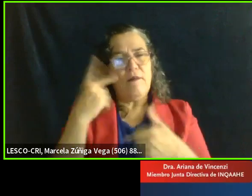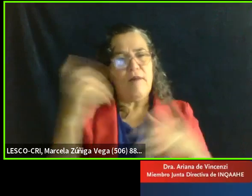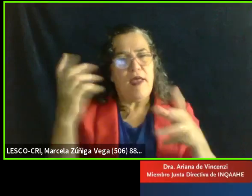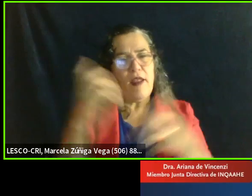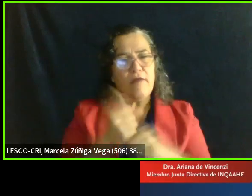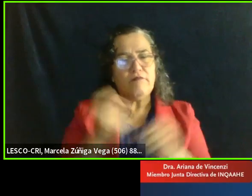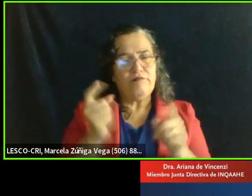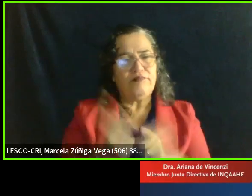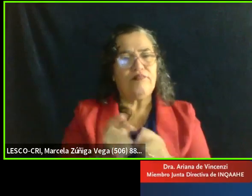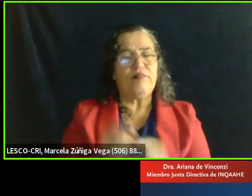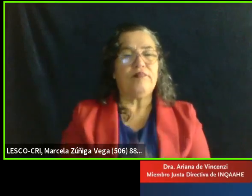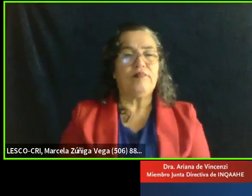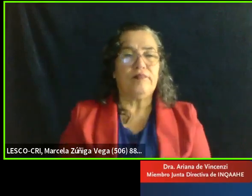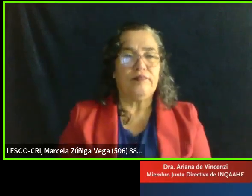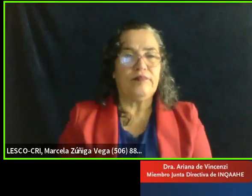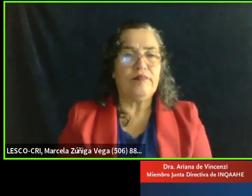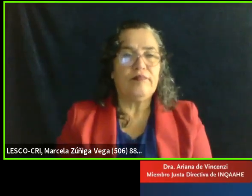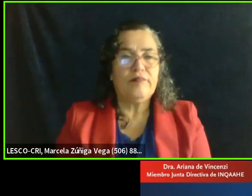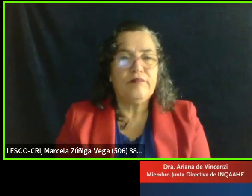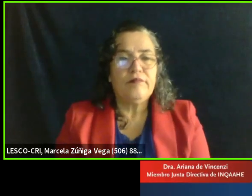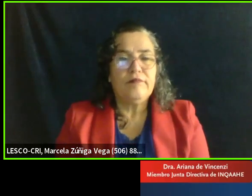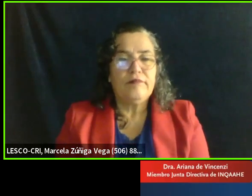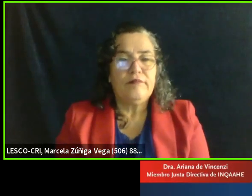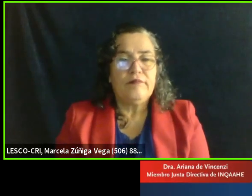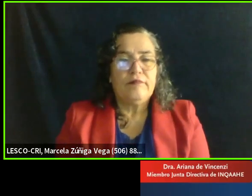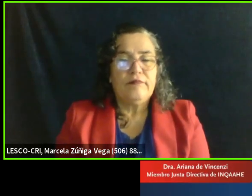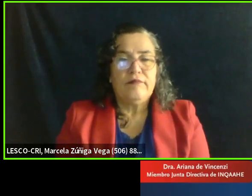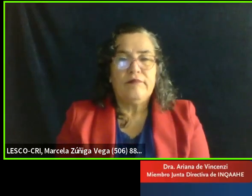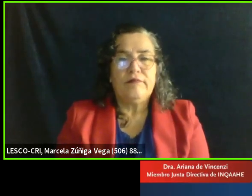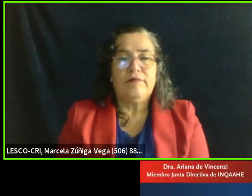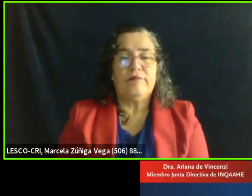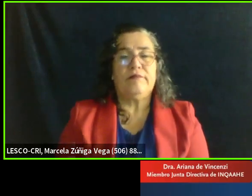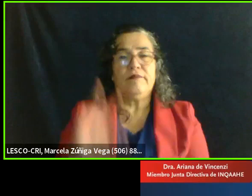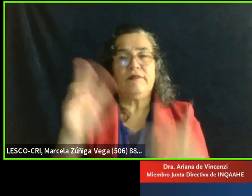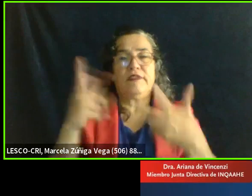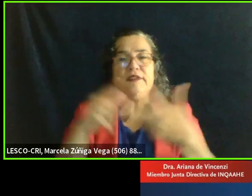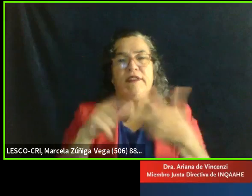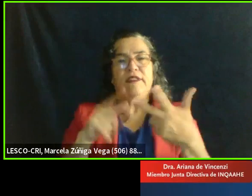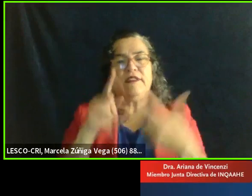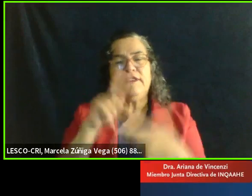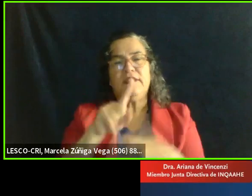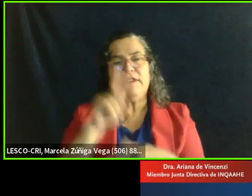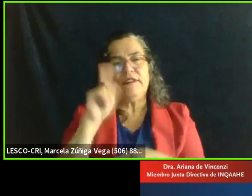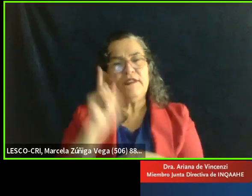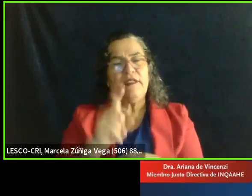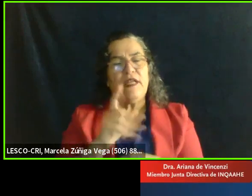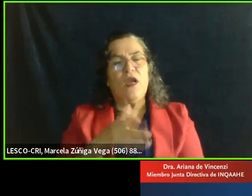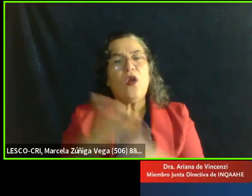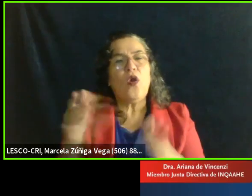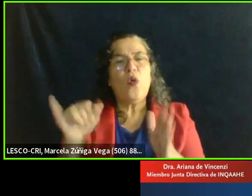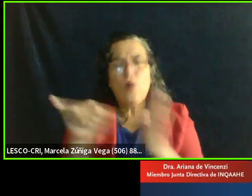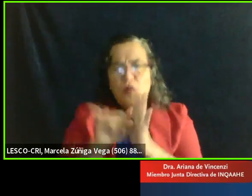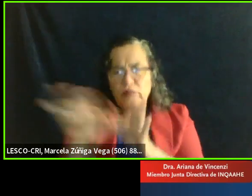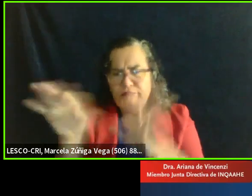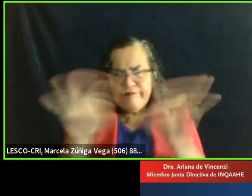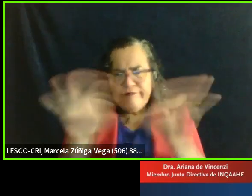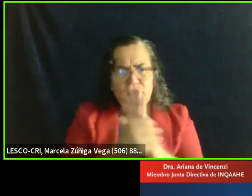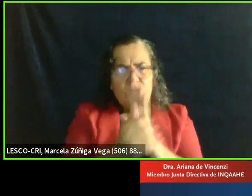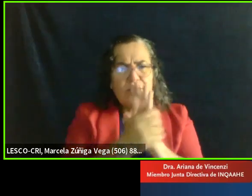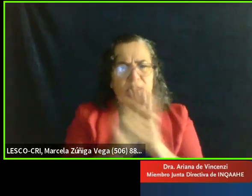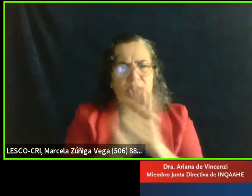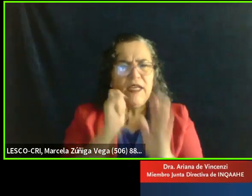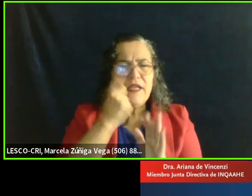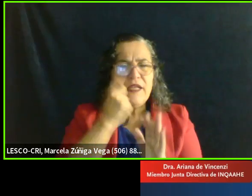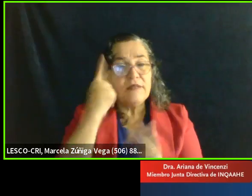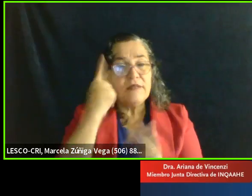relevantes. Doctora, la tercera pregunta dice, ¿cómo se identifican las competencias clave para la elaboración de un